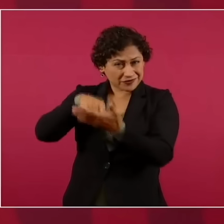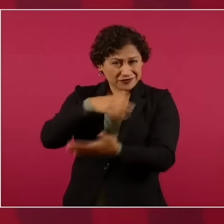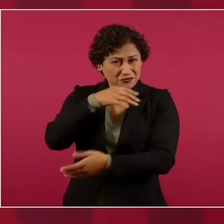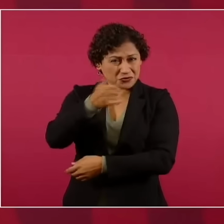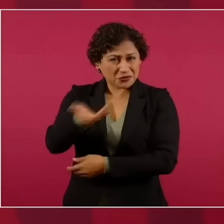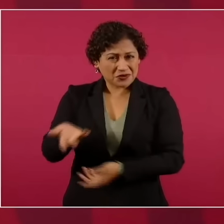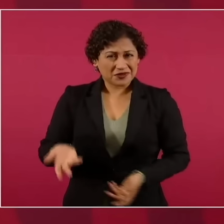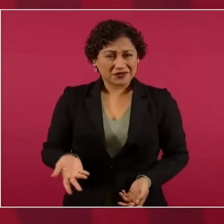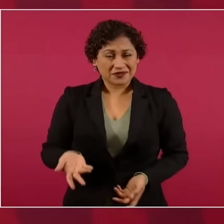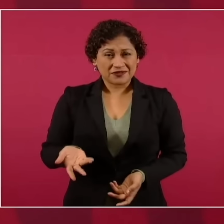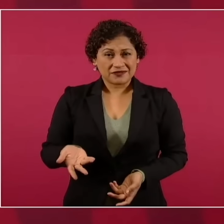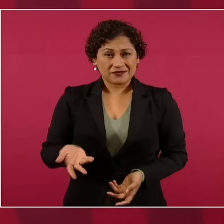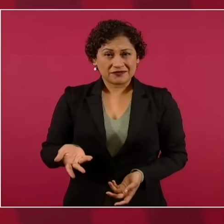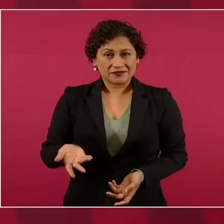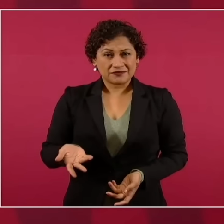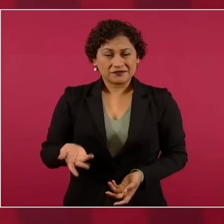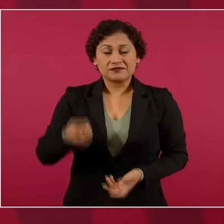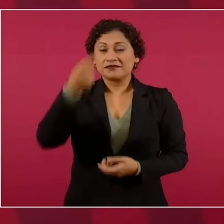para